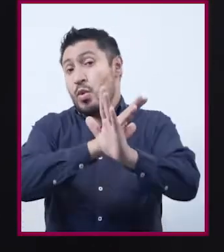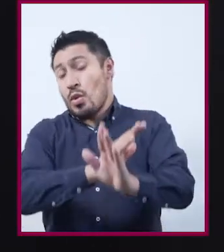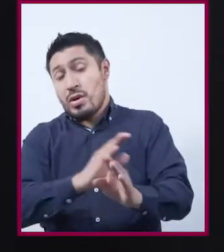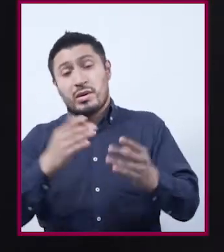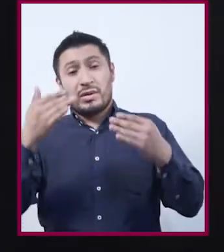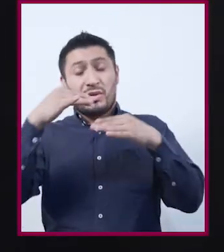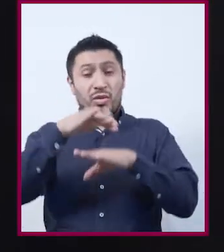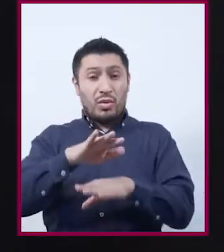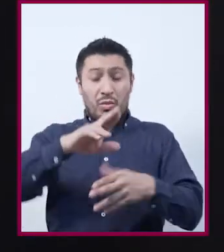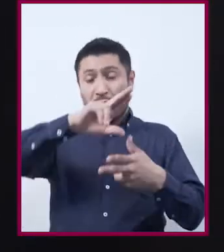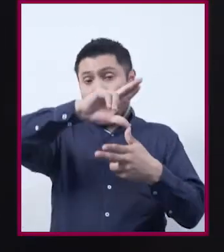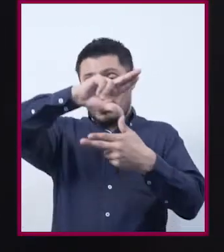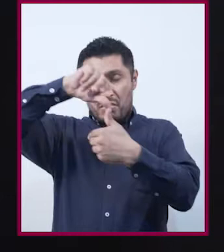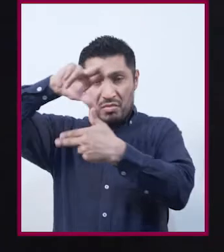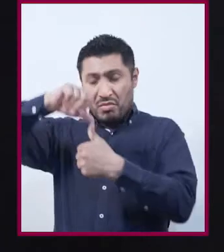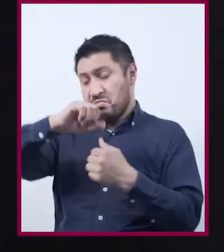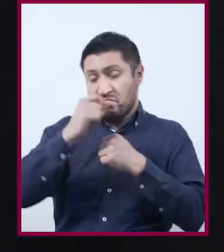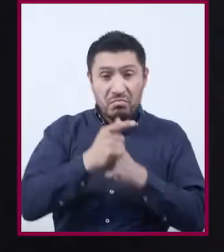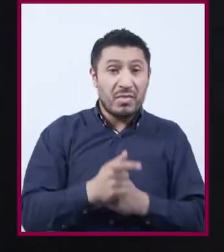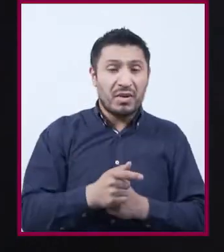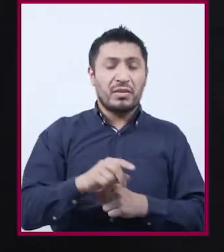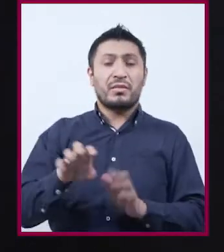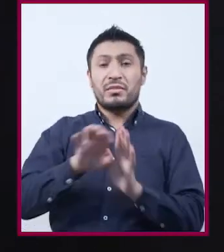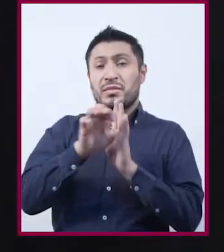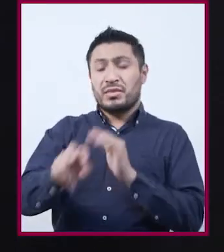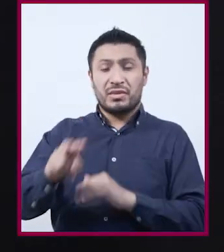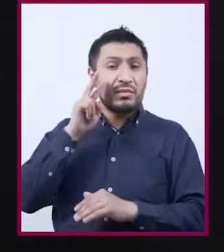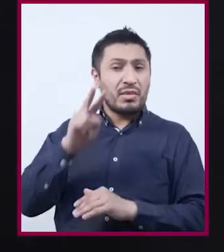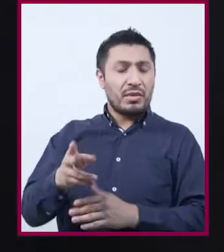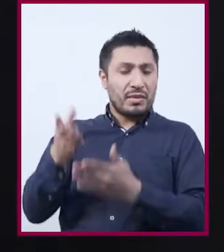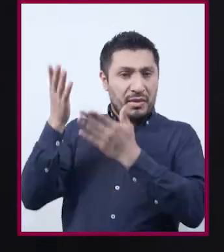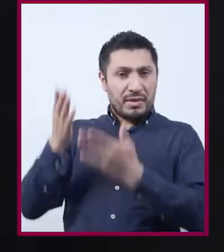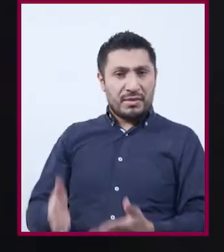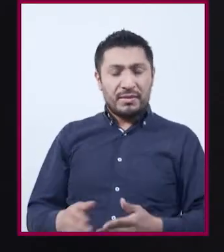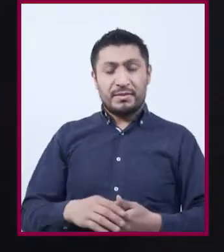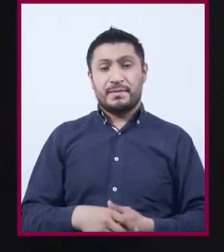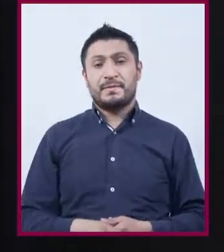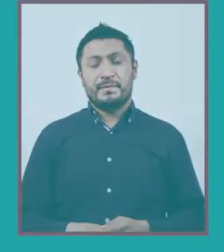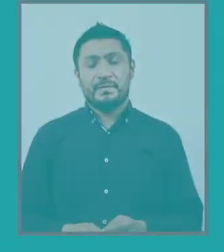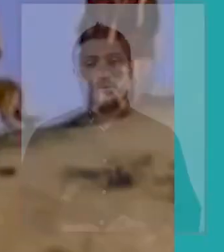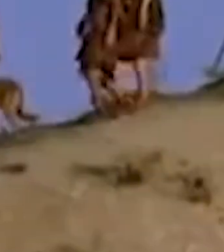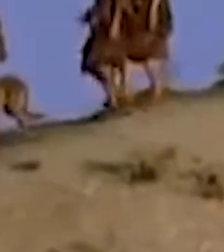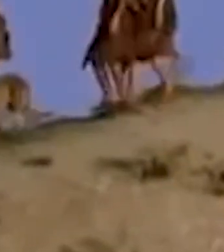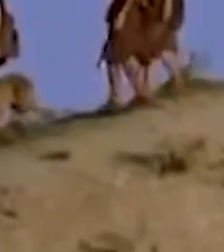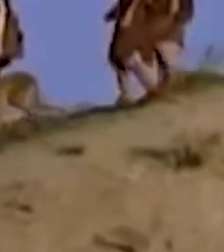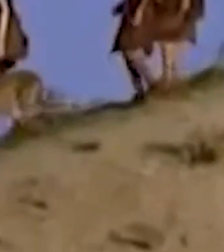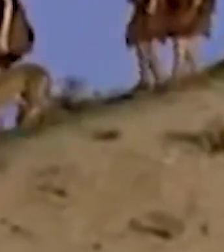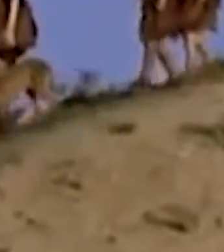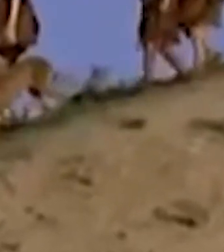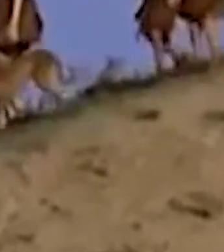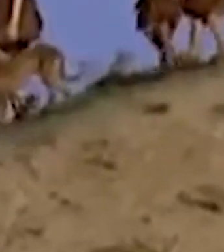con prevención ante los sucesos climáticos. Veamos el siguiente recorrido meteorológico.